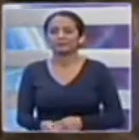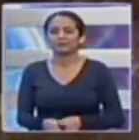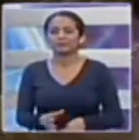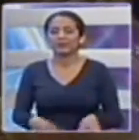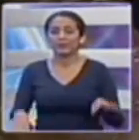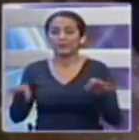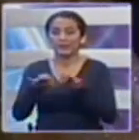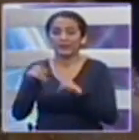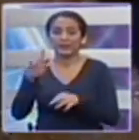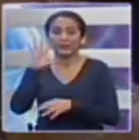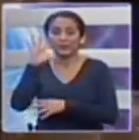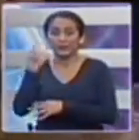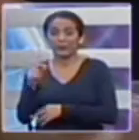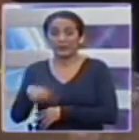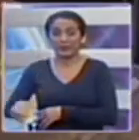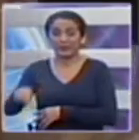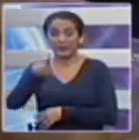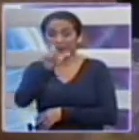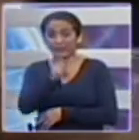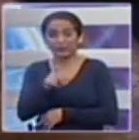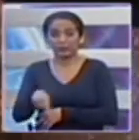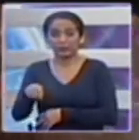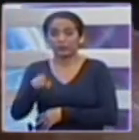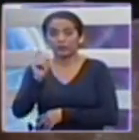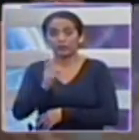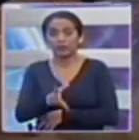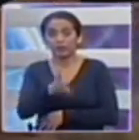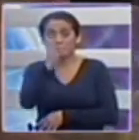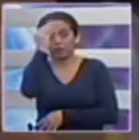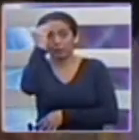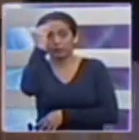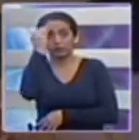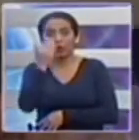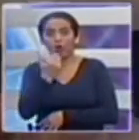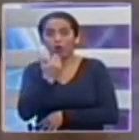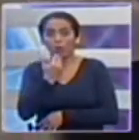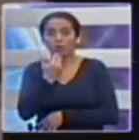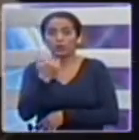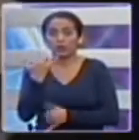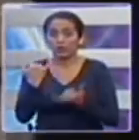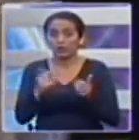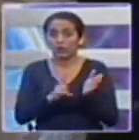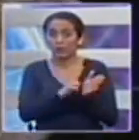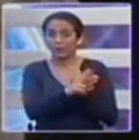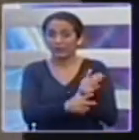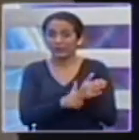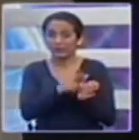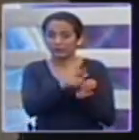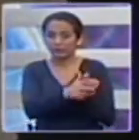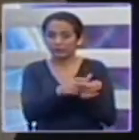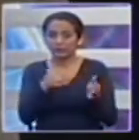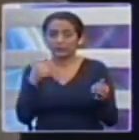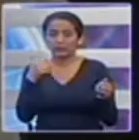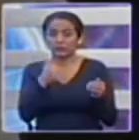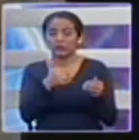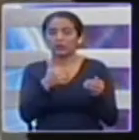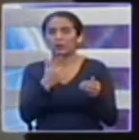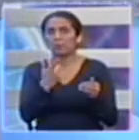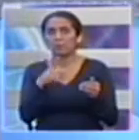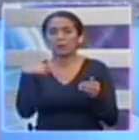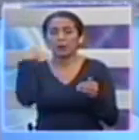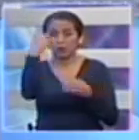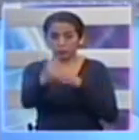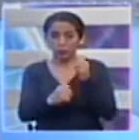de los temas y de la realidad. El proyecto en este momento del tranvía está planificado para culminar en mayo del próximo